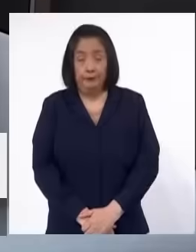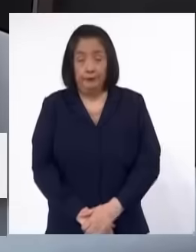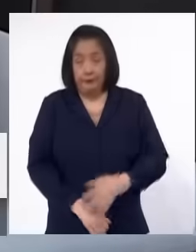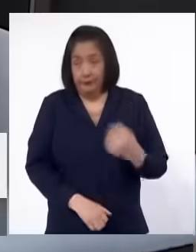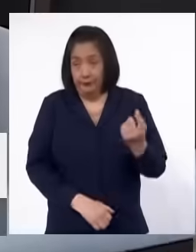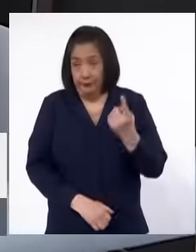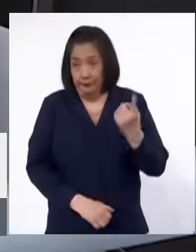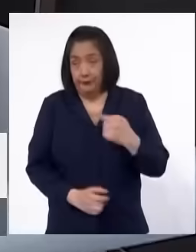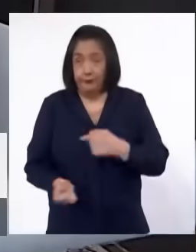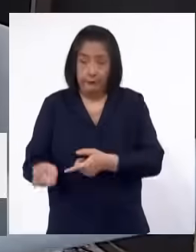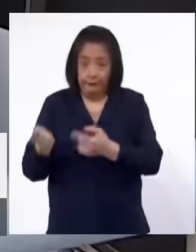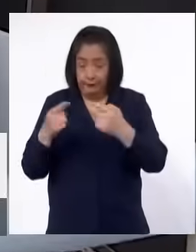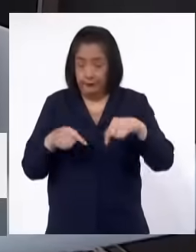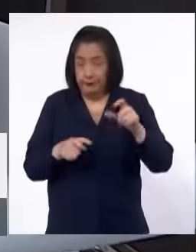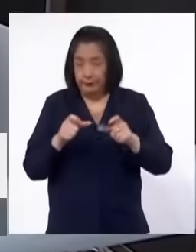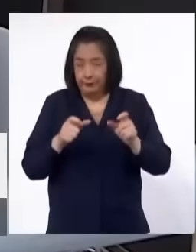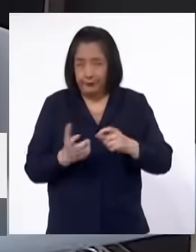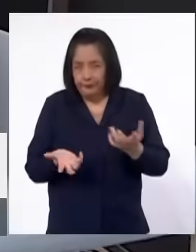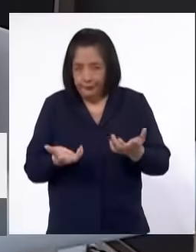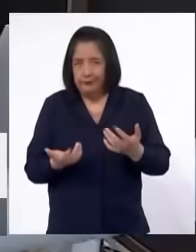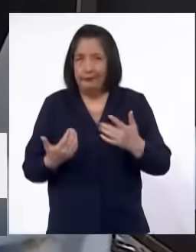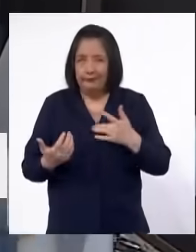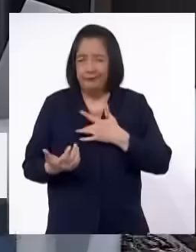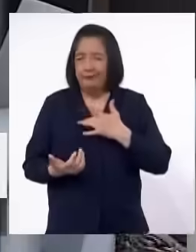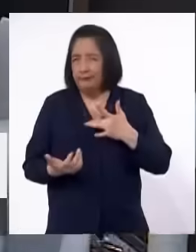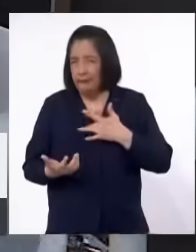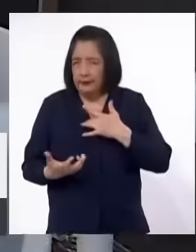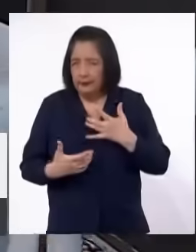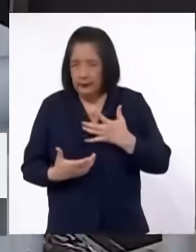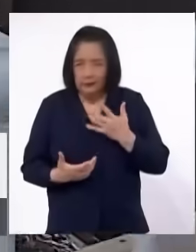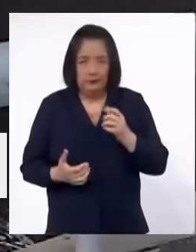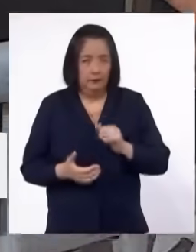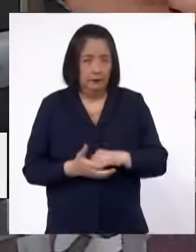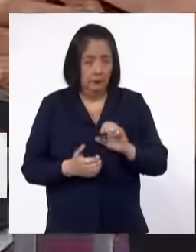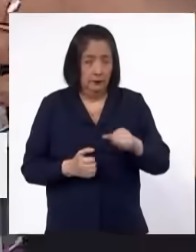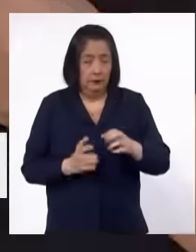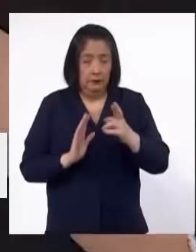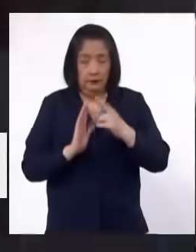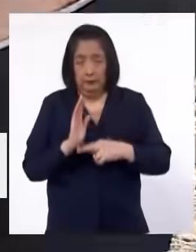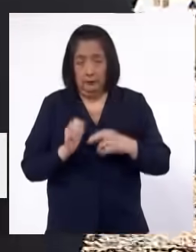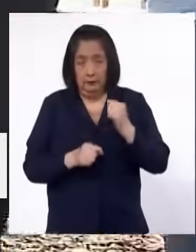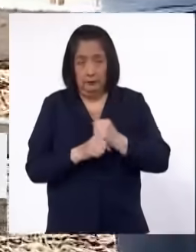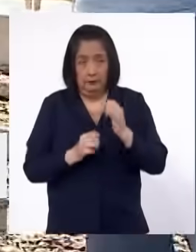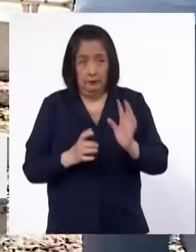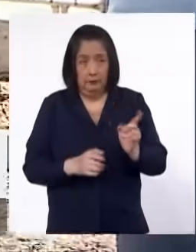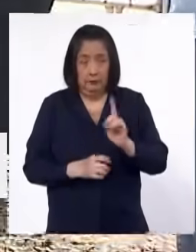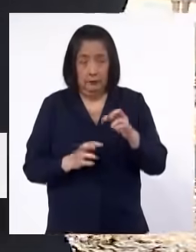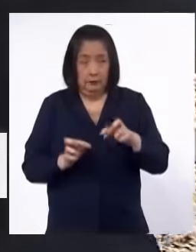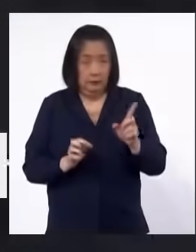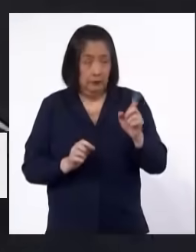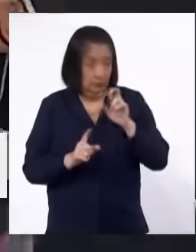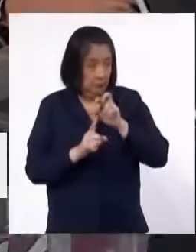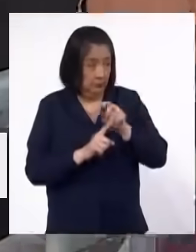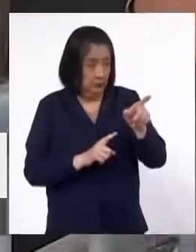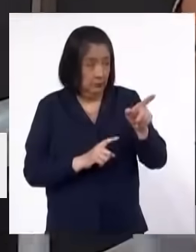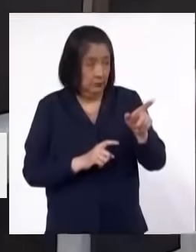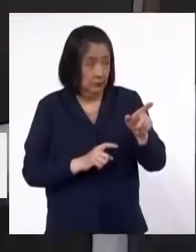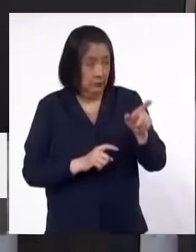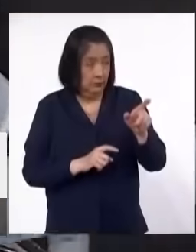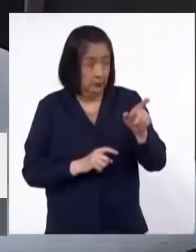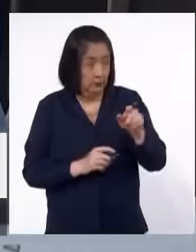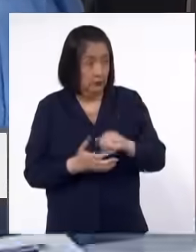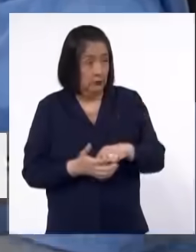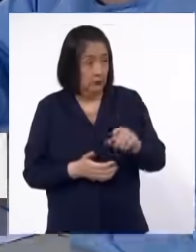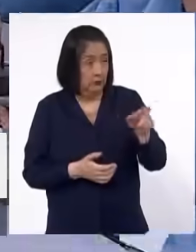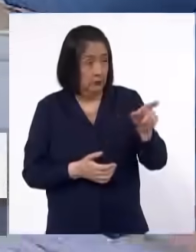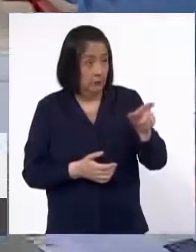solo se pueden venir acá las personas que tienen síntomas. El tema de requisitos laborales no está permitido. Vamos a ver cómo están tomando una prueba. Se